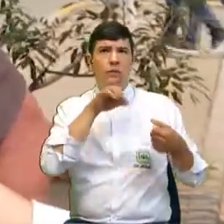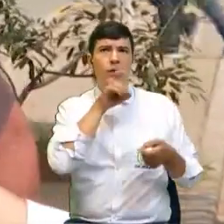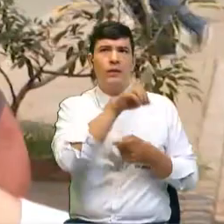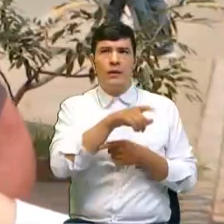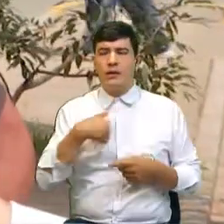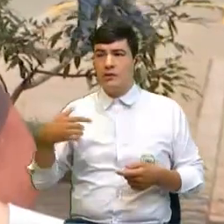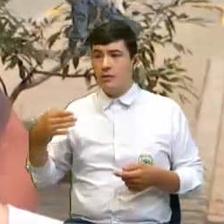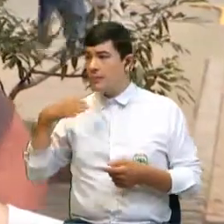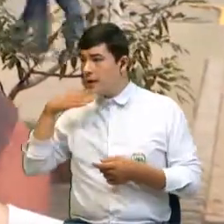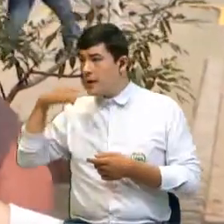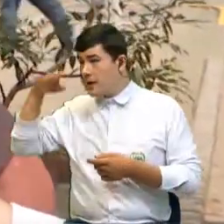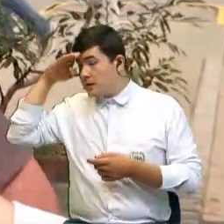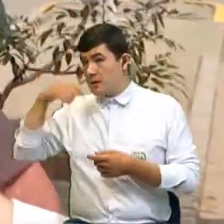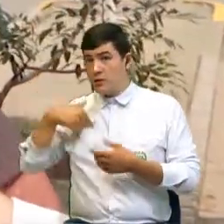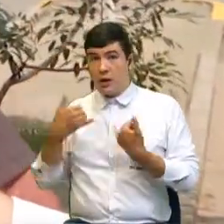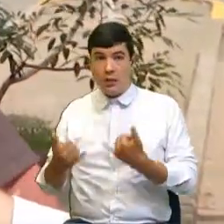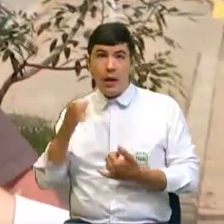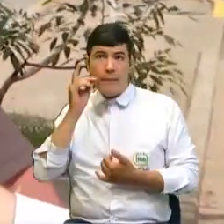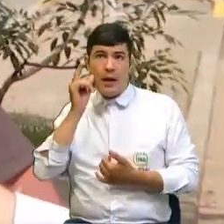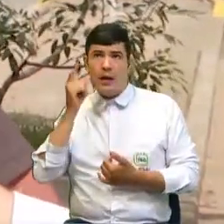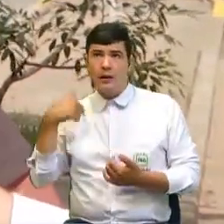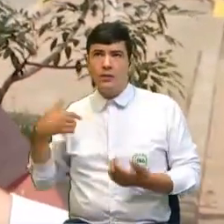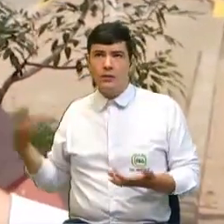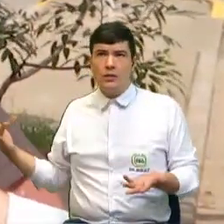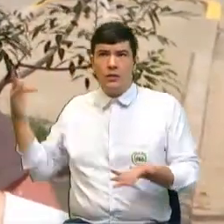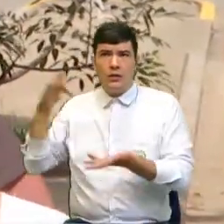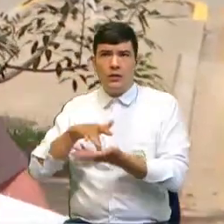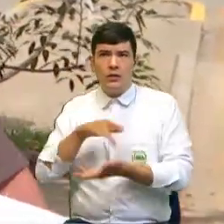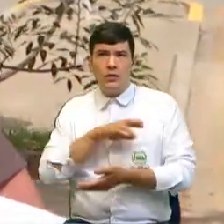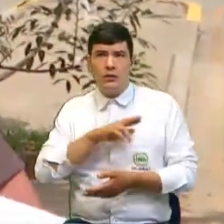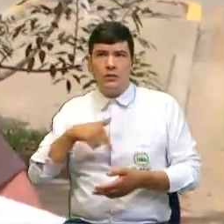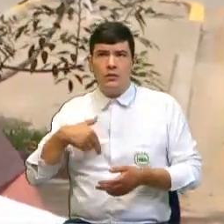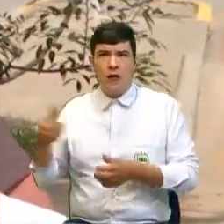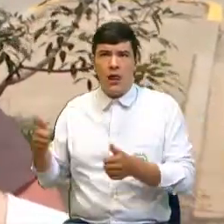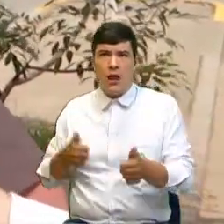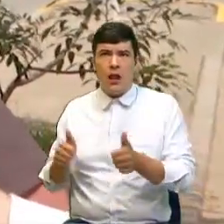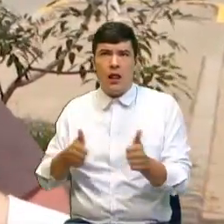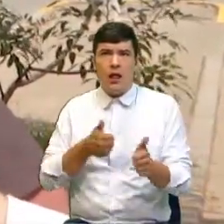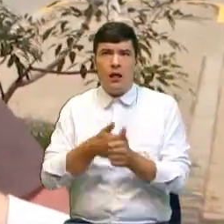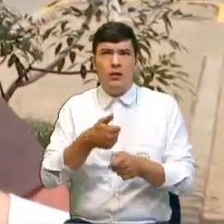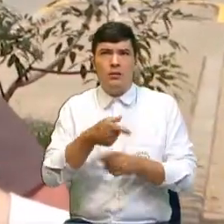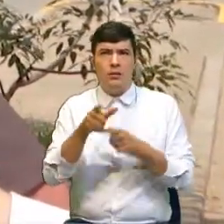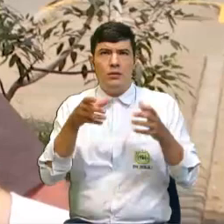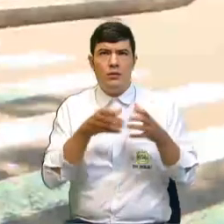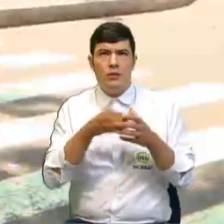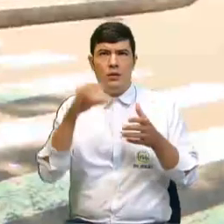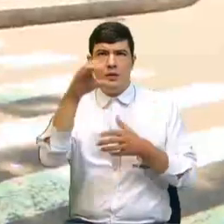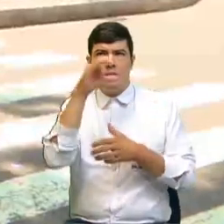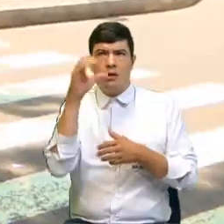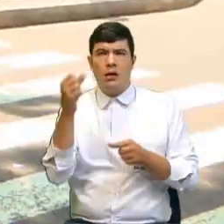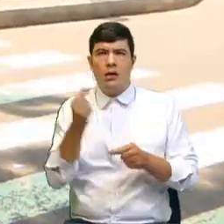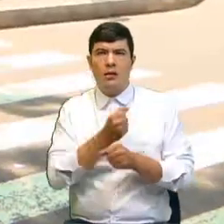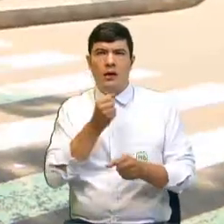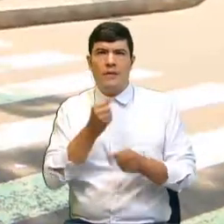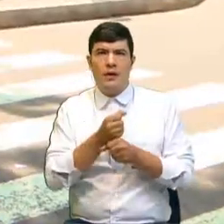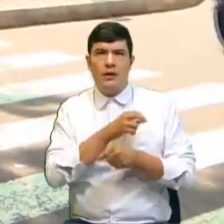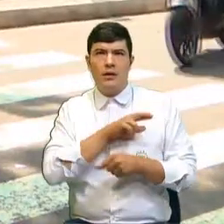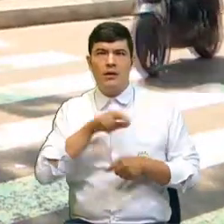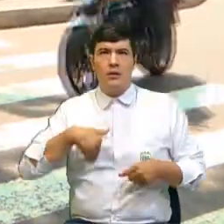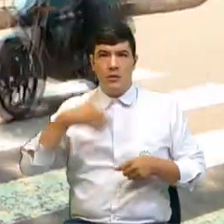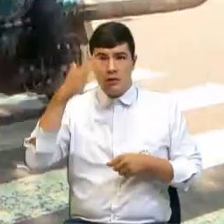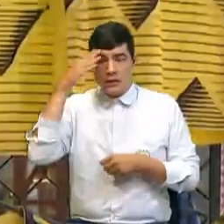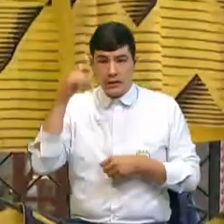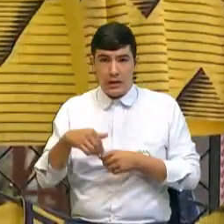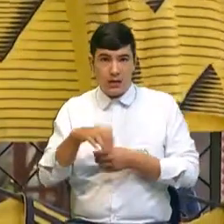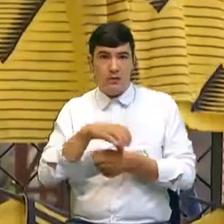medellín expresamente vengo de pereira plantamos estas de las elecciones el trabajo en nosotros y sabemos que buscará mangas una